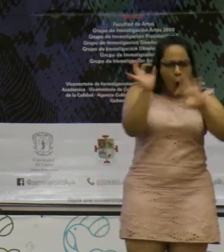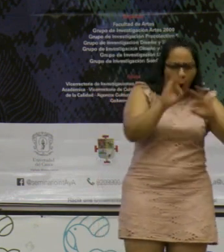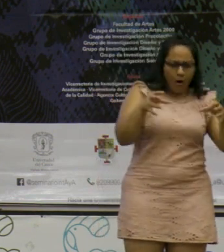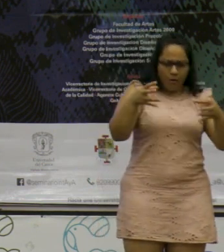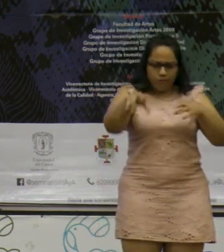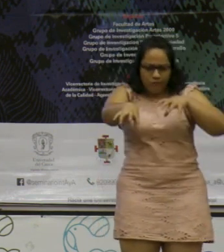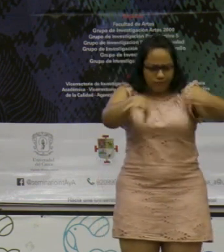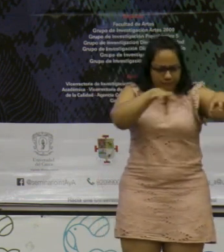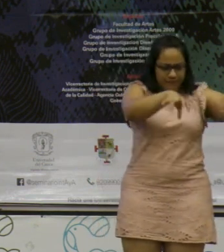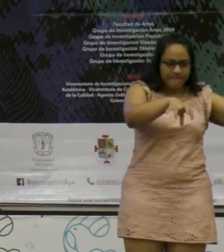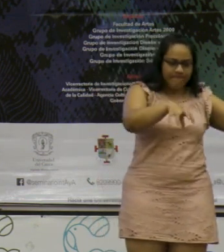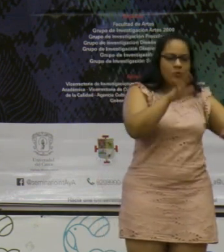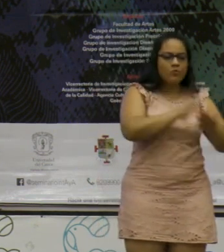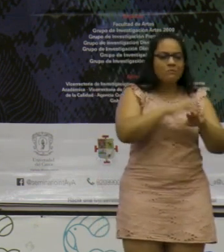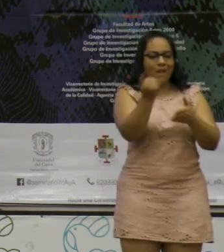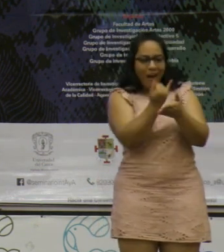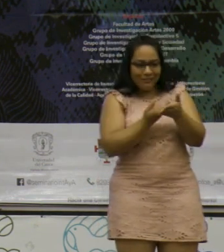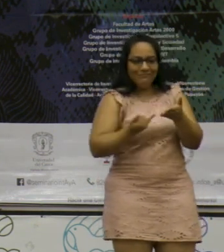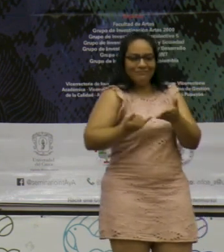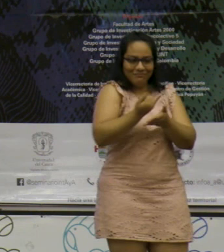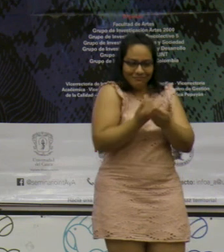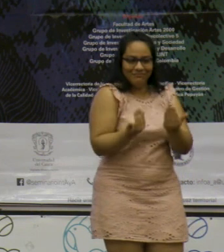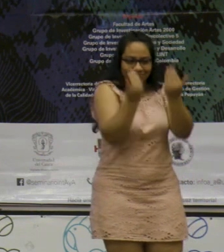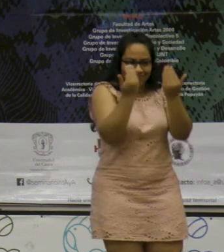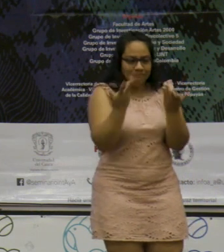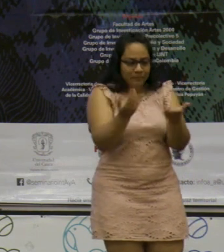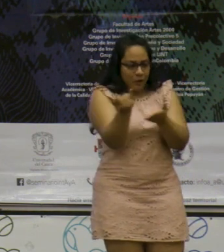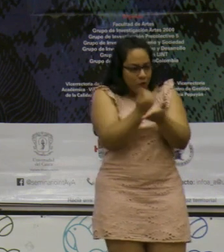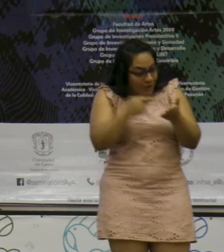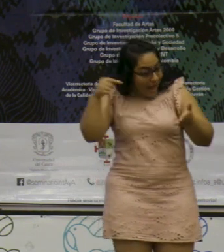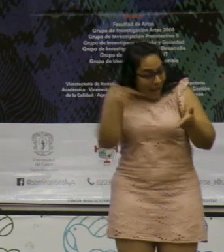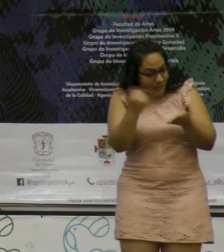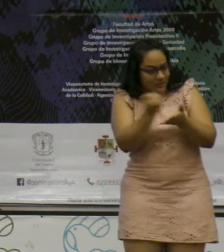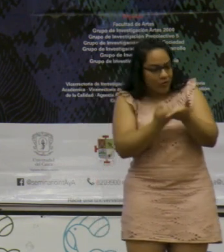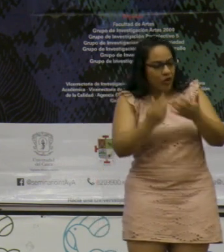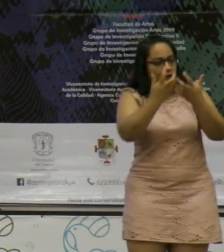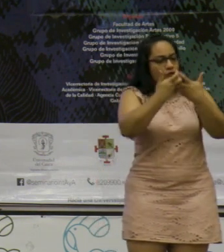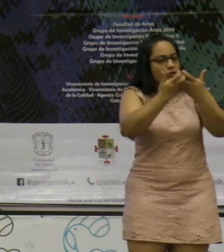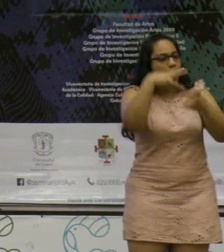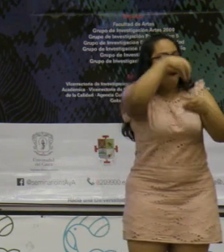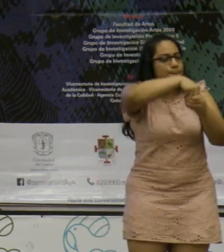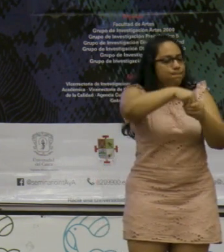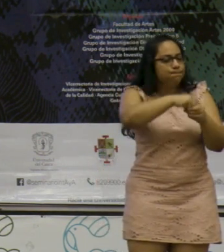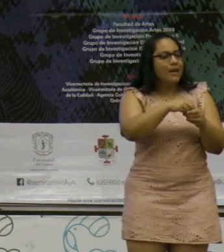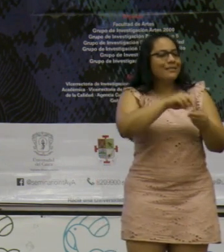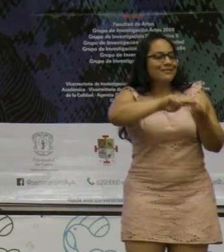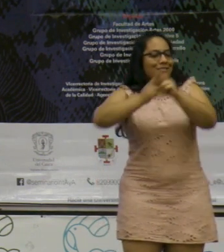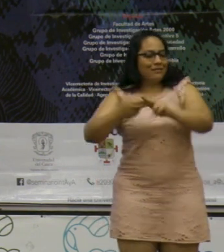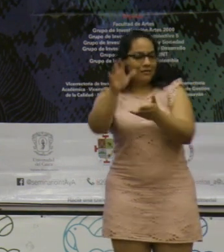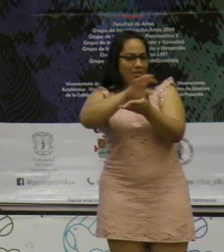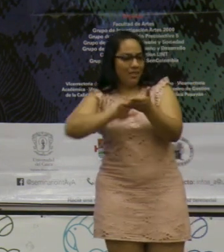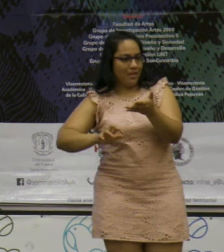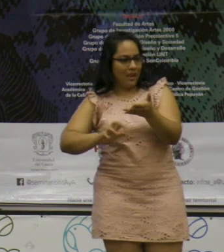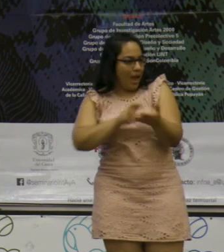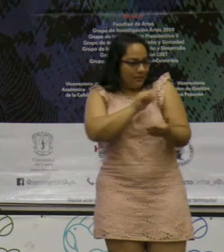organizadas, ¿vale? Pues la ilustración es casi que la ilustración en sí misma como función es una cartografía.